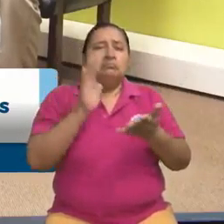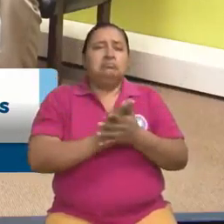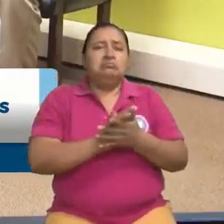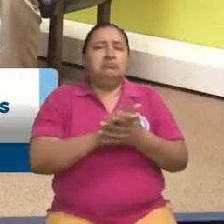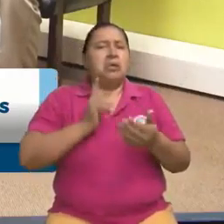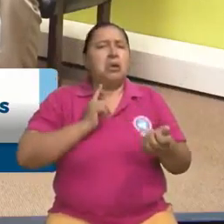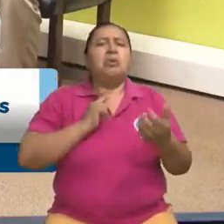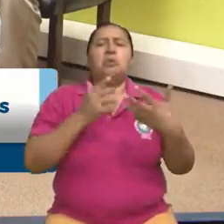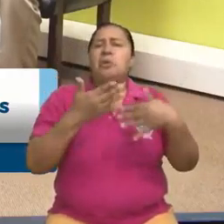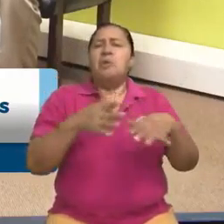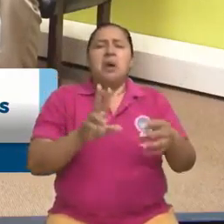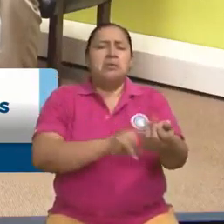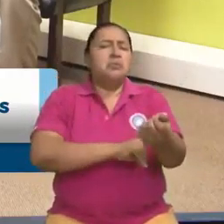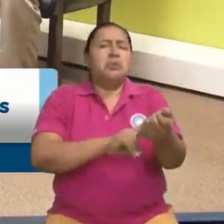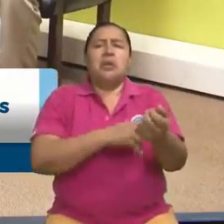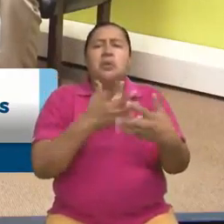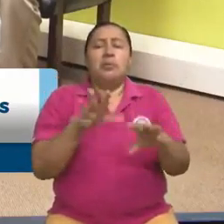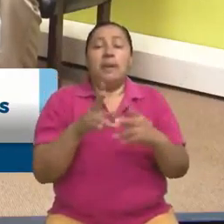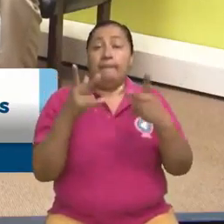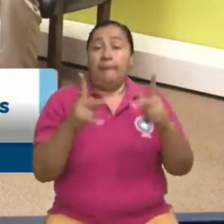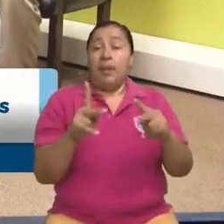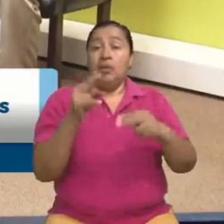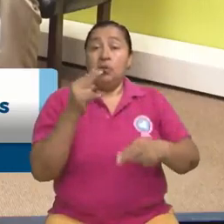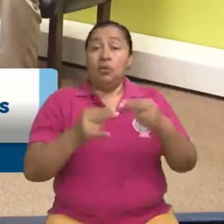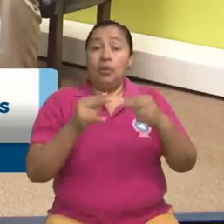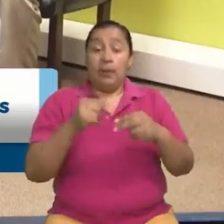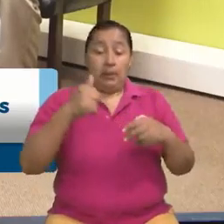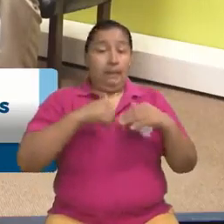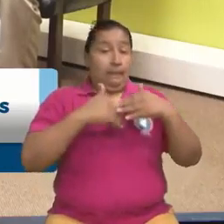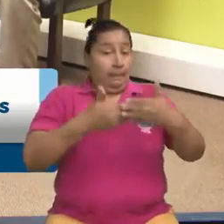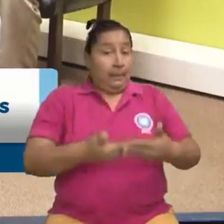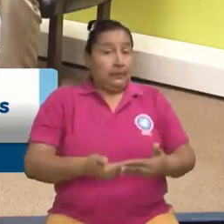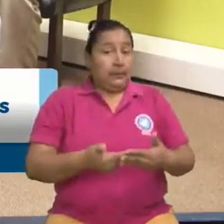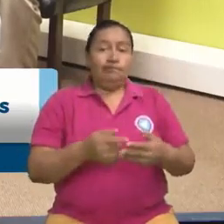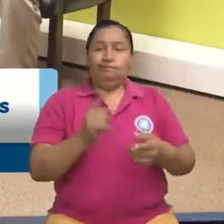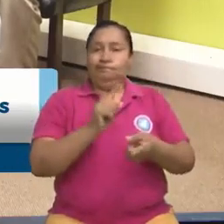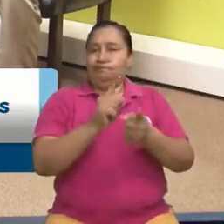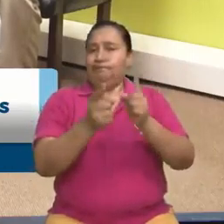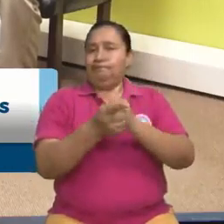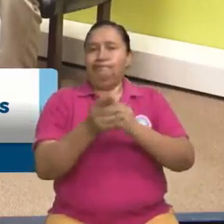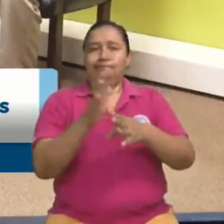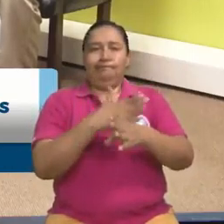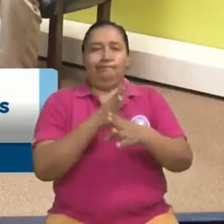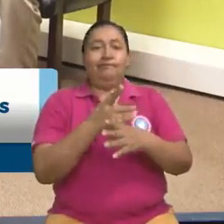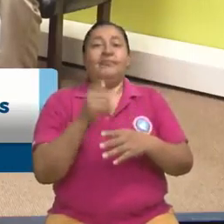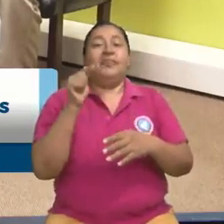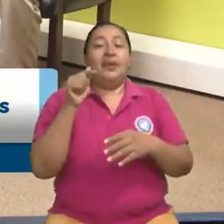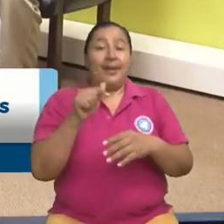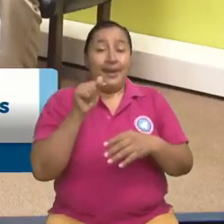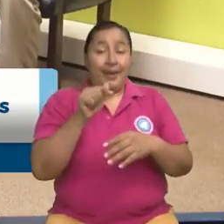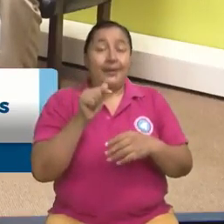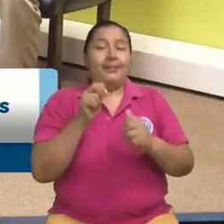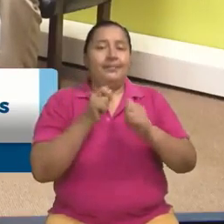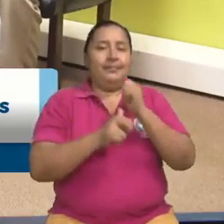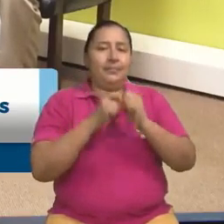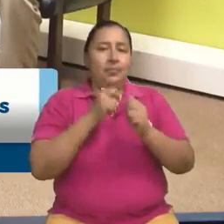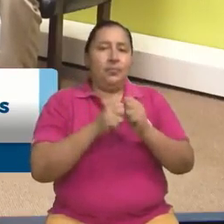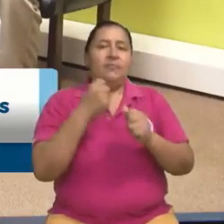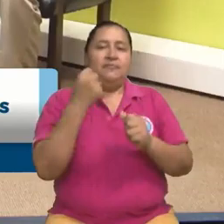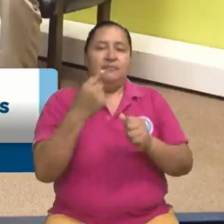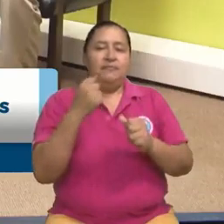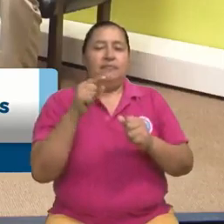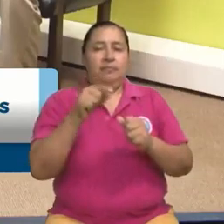normal el azúcar, pero ese número cuando ya está embarazada cambia. Y ahí es donde muchas veces fallan